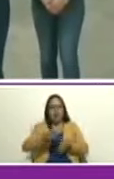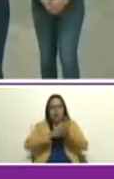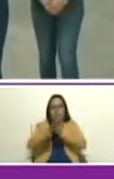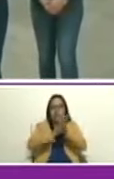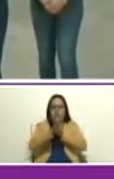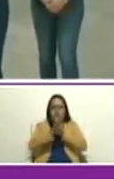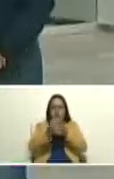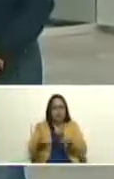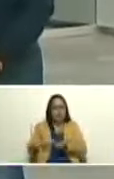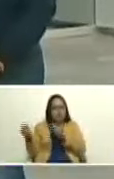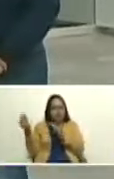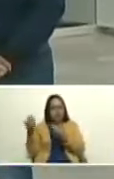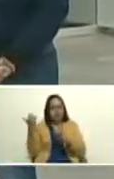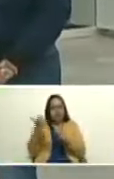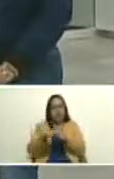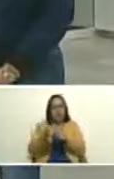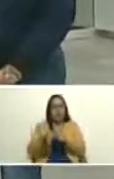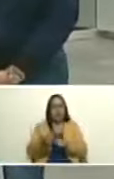Maracaibo.